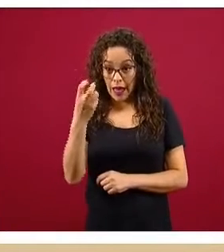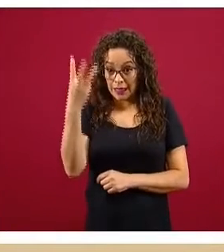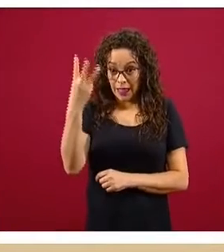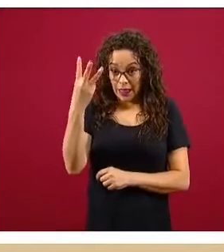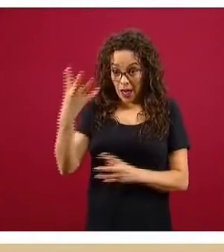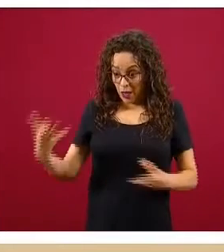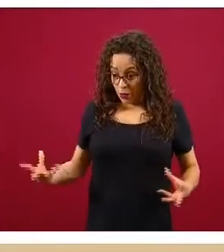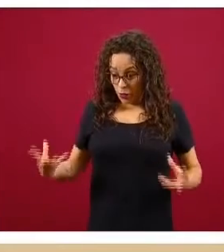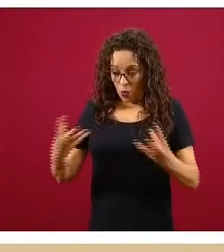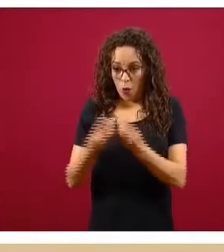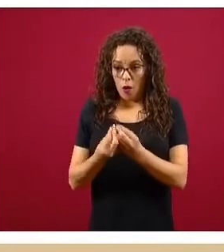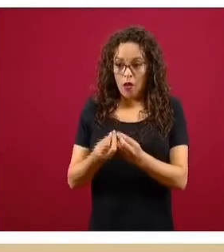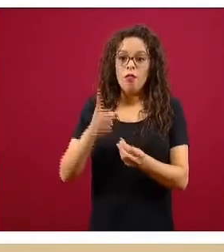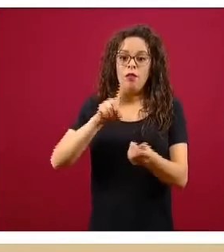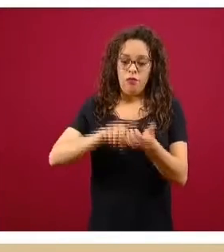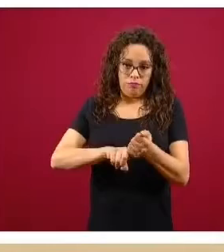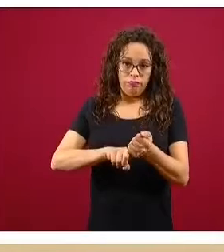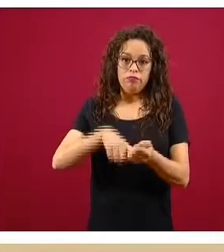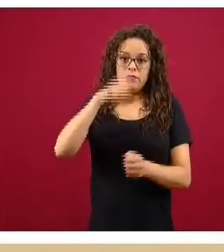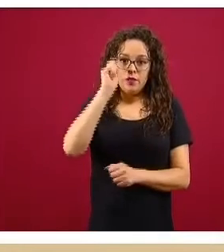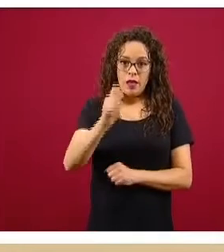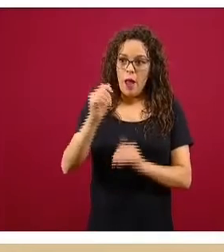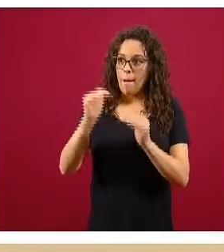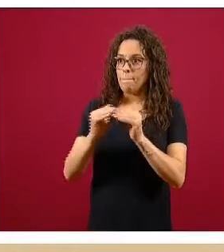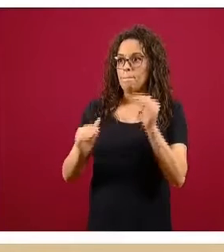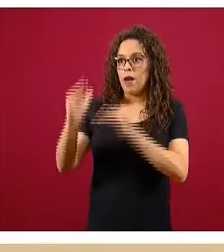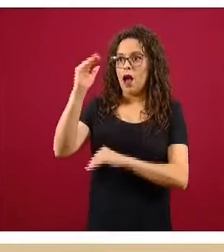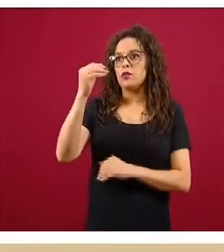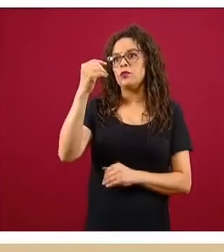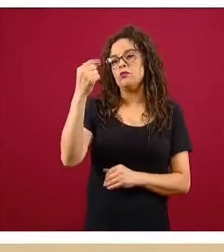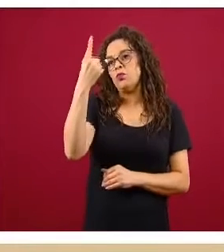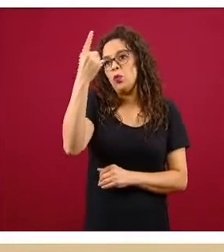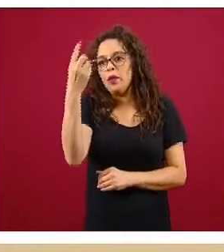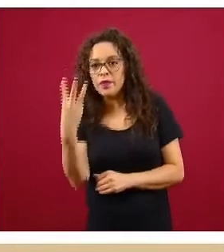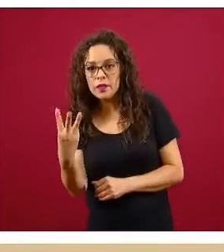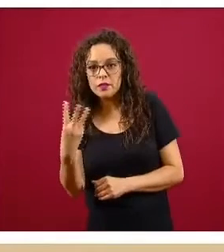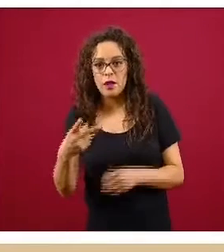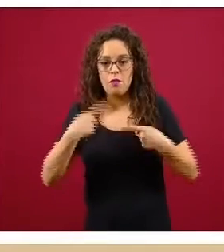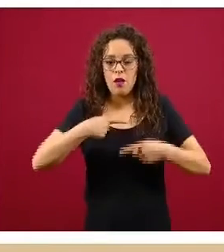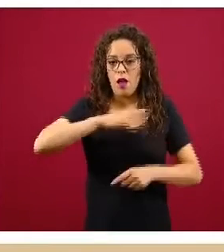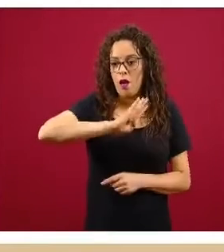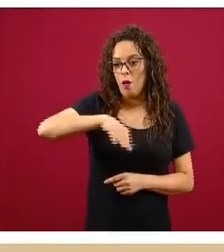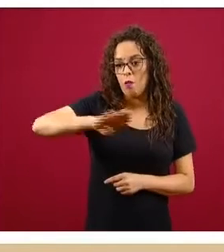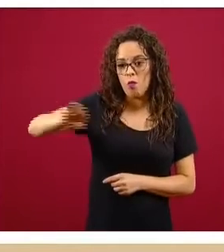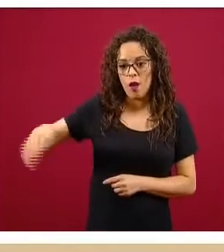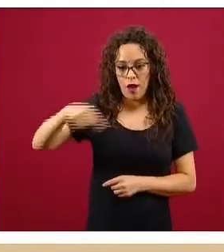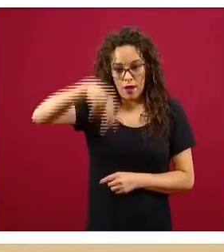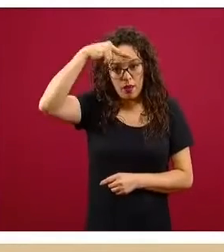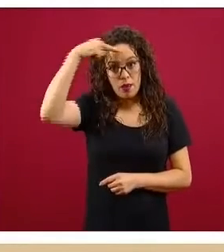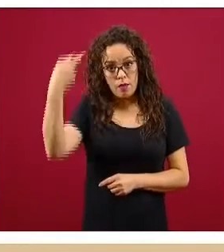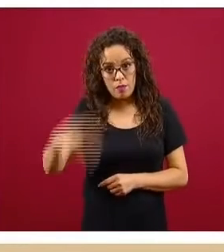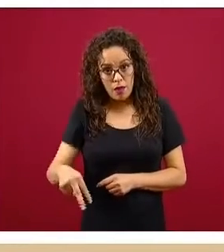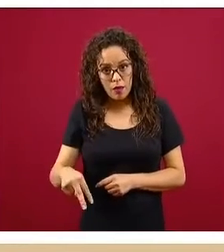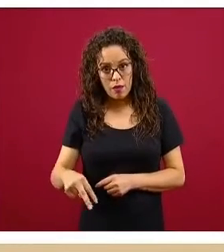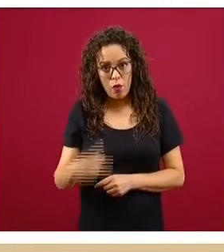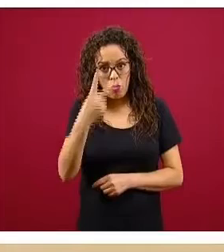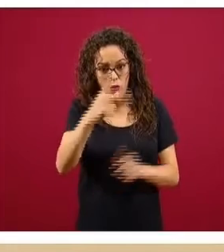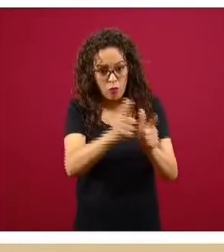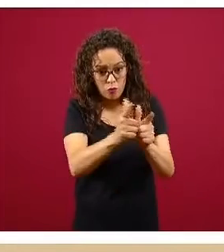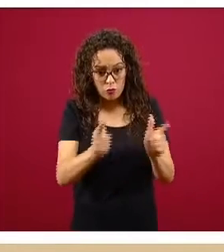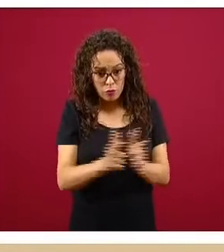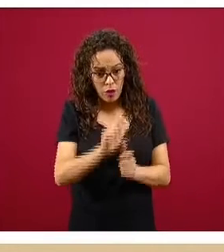tenemos más de una tercera parte de muertes en los mexicanos que se explican solamente por dos grupos de